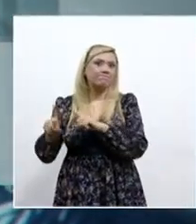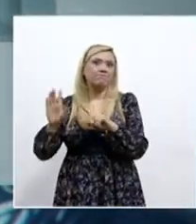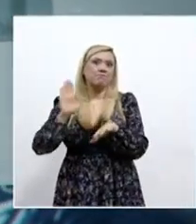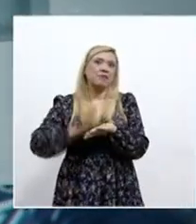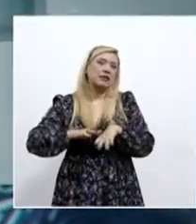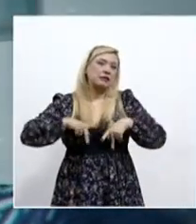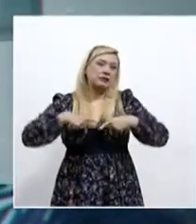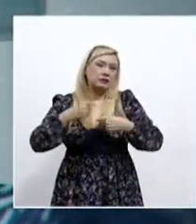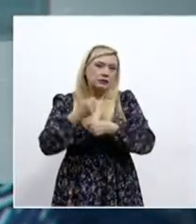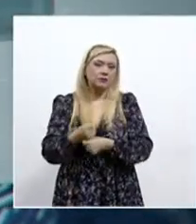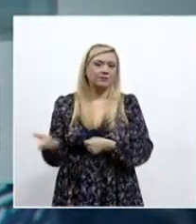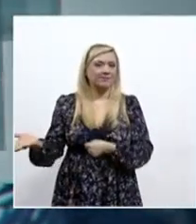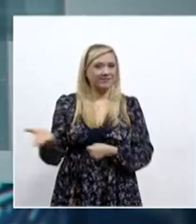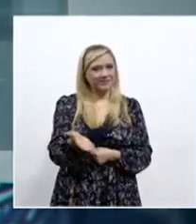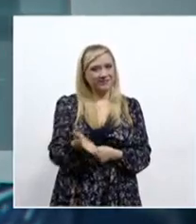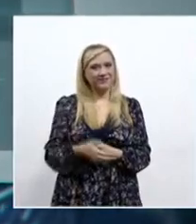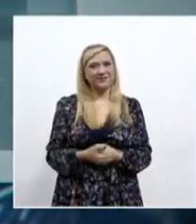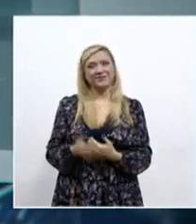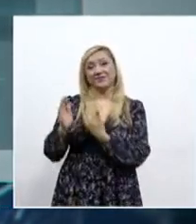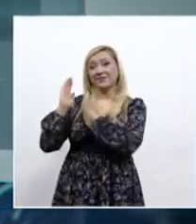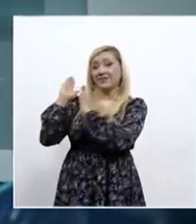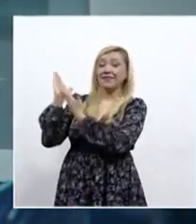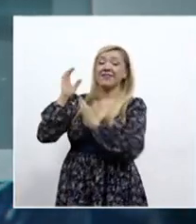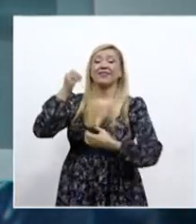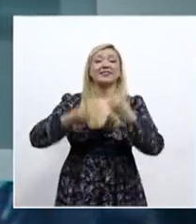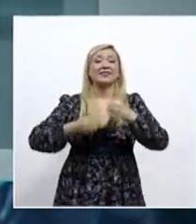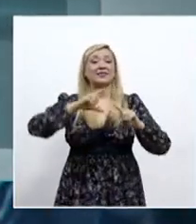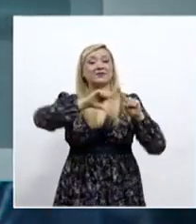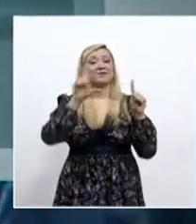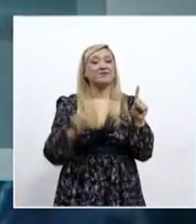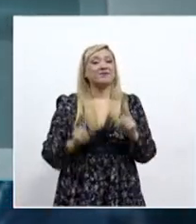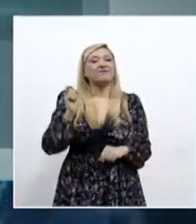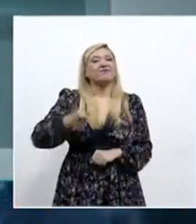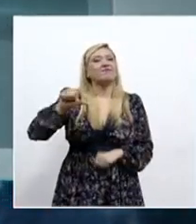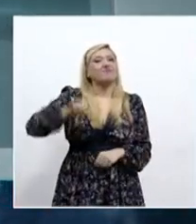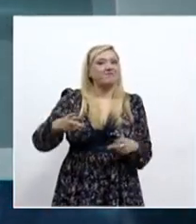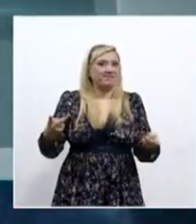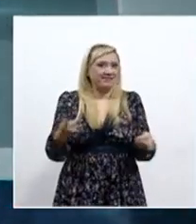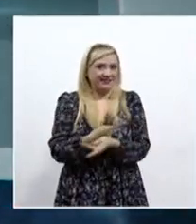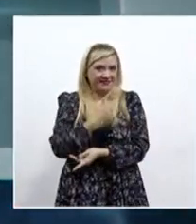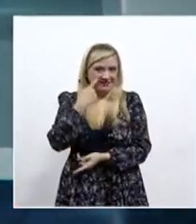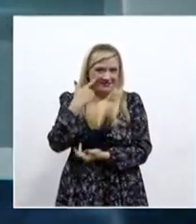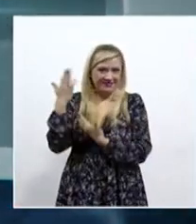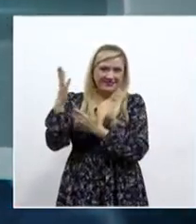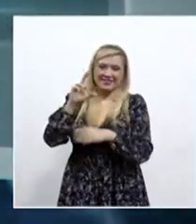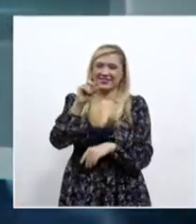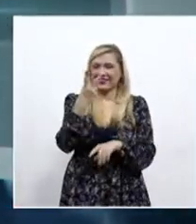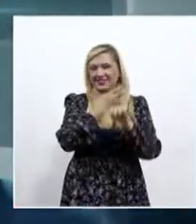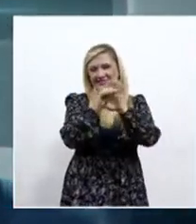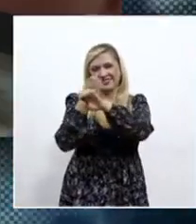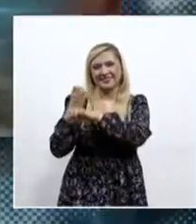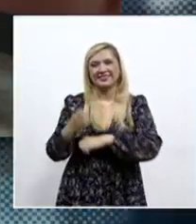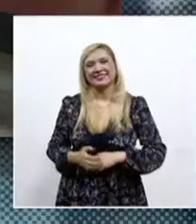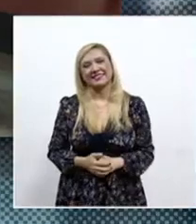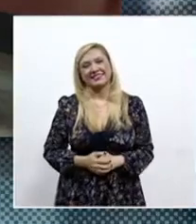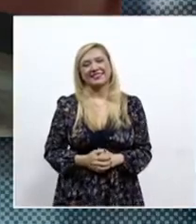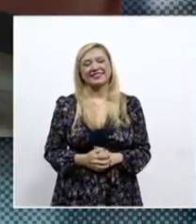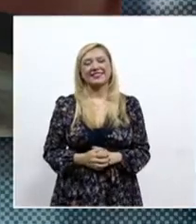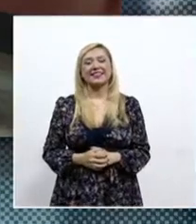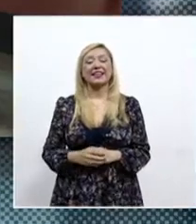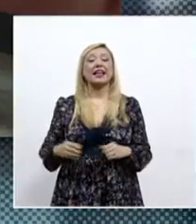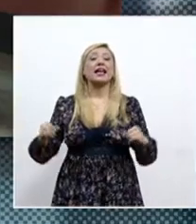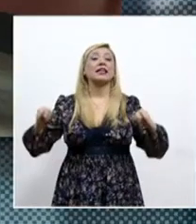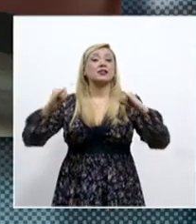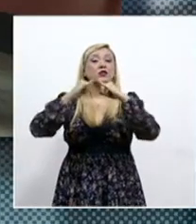inaugurar la Semana Académica de la Escuela Judicial Electoral. Dijo que desde hace 27 años, el tribunal ha permitido a la ciudadanía contar con